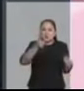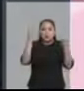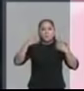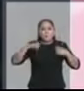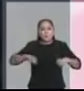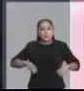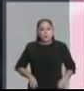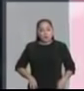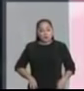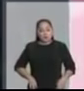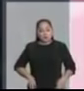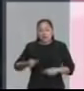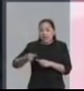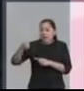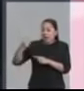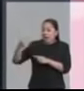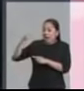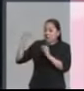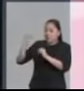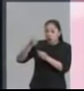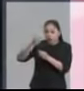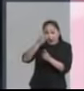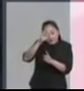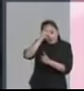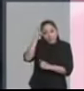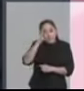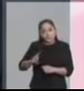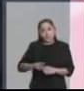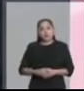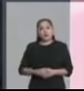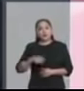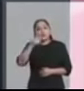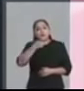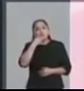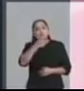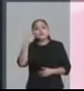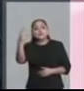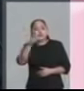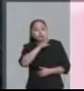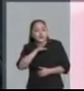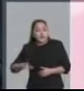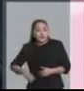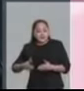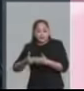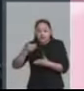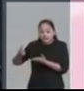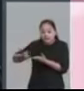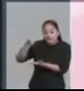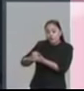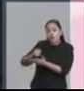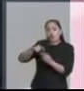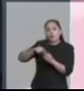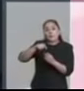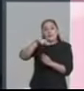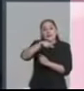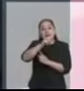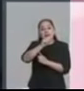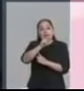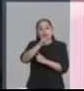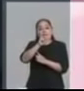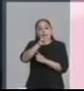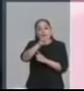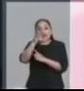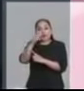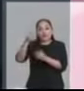el México independiente. Pero resulta que muchos de los que aprobaron esto que tú dices que es un saqueo son tus candidatos en Morena. Miguel Ángel Navarro, tu